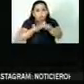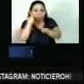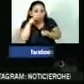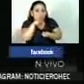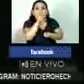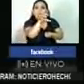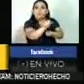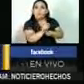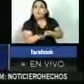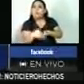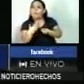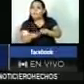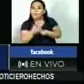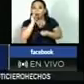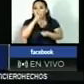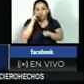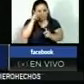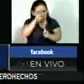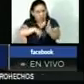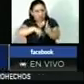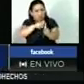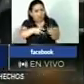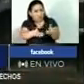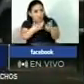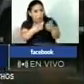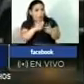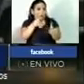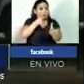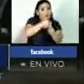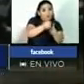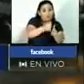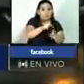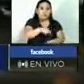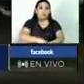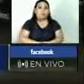Según la información de las autoridades, será investigado por el delito de violación.